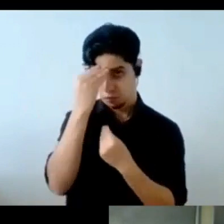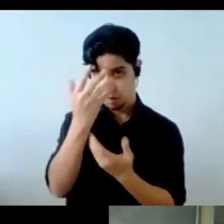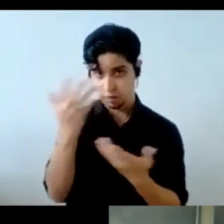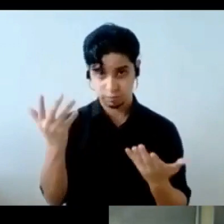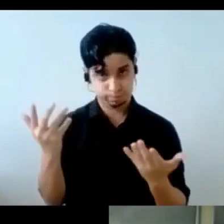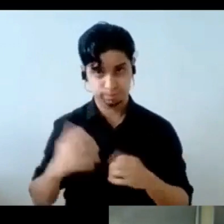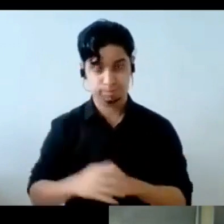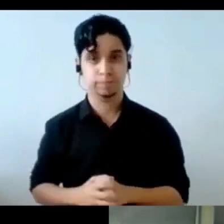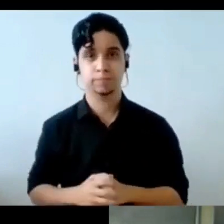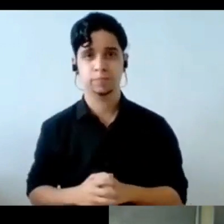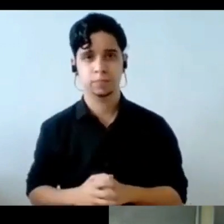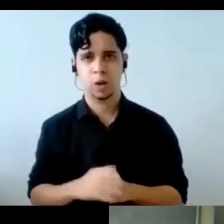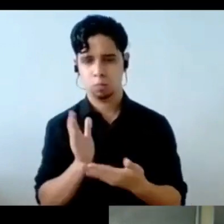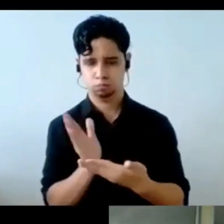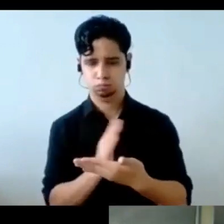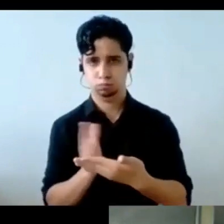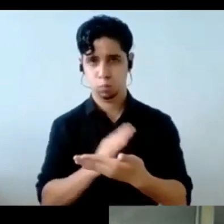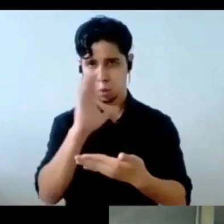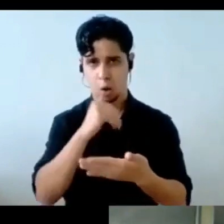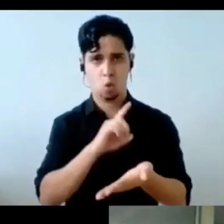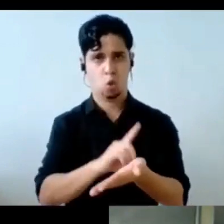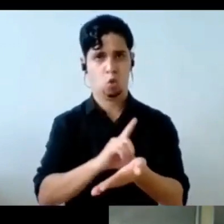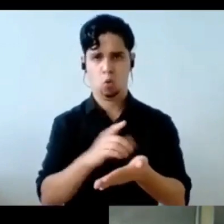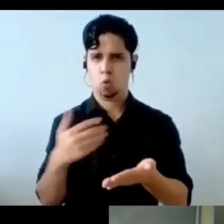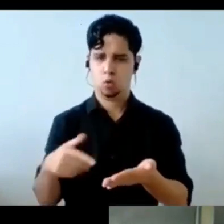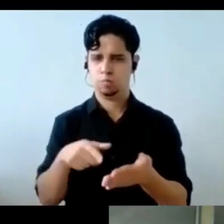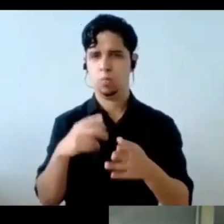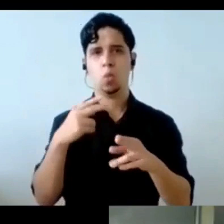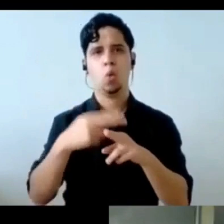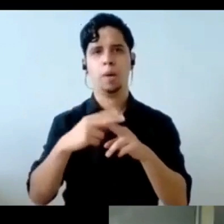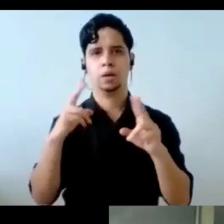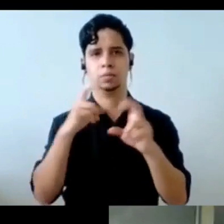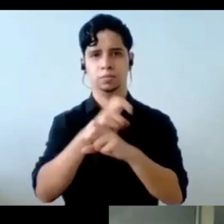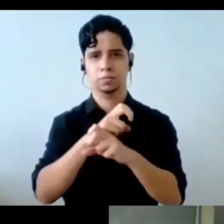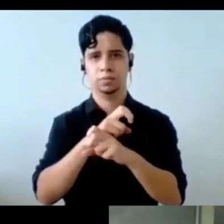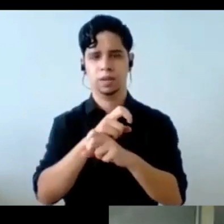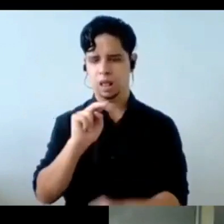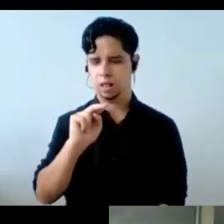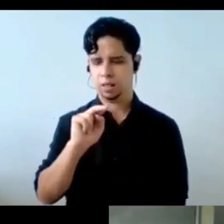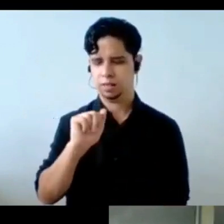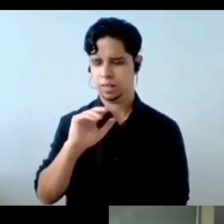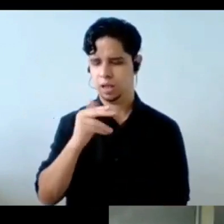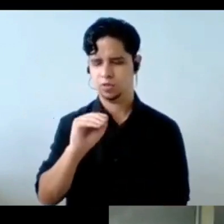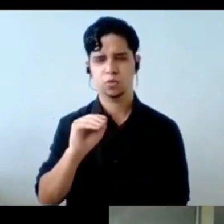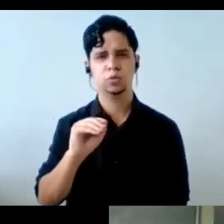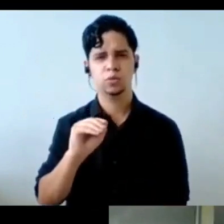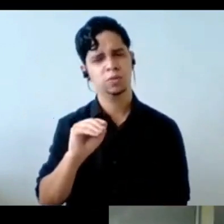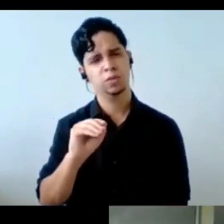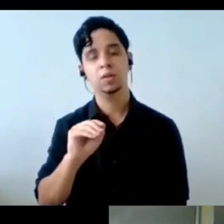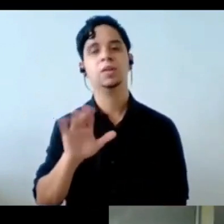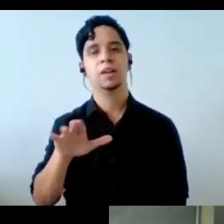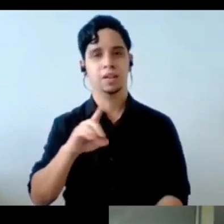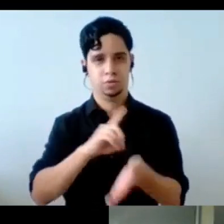de, déjame buscar el nombre del doctor porque es un nombre extraño, ¿cómo es? Don Nacho. Nacho. Sí, el